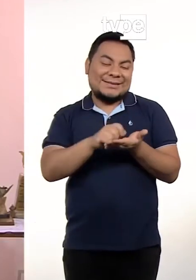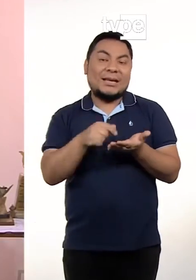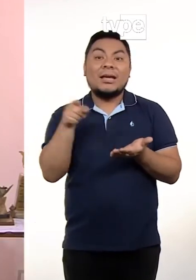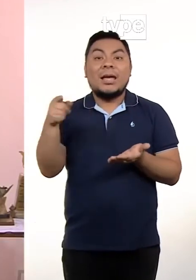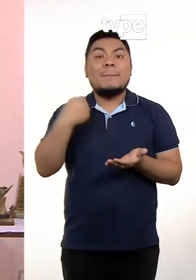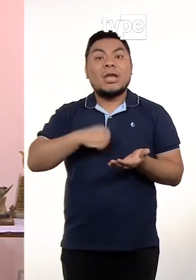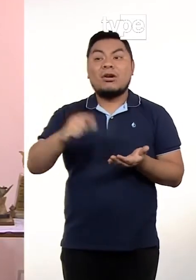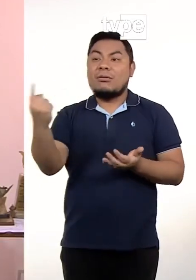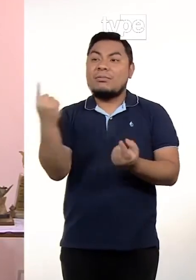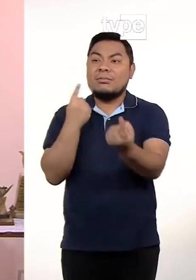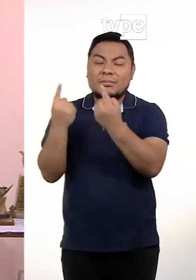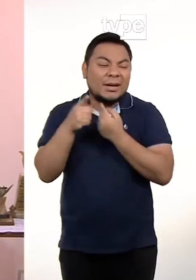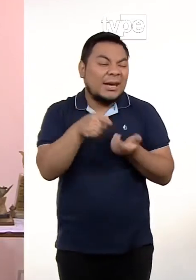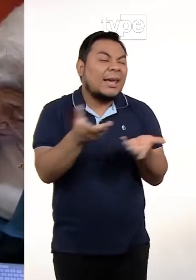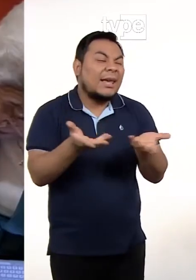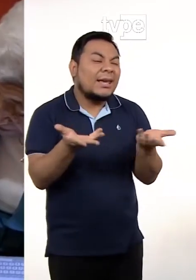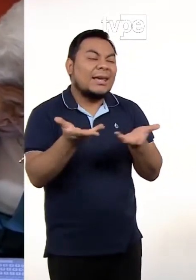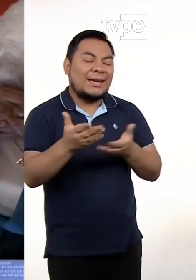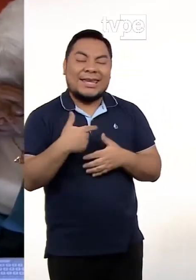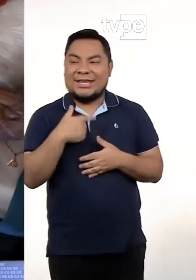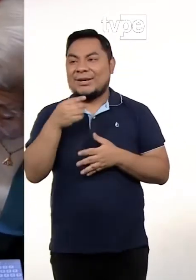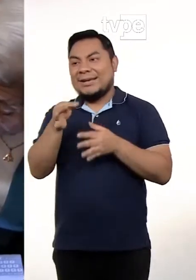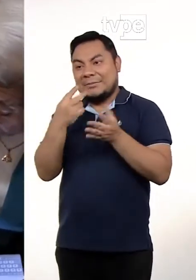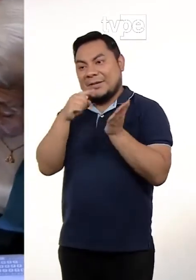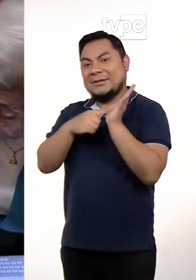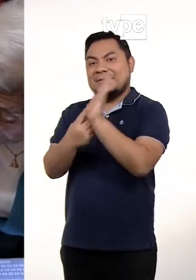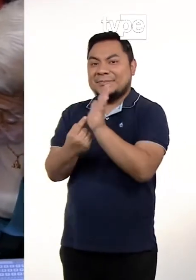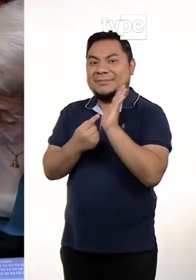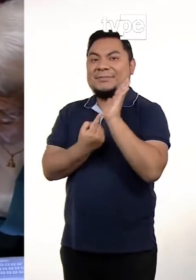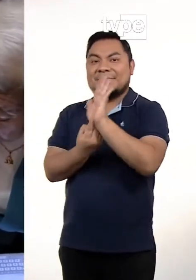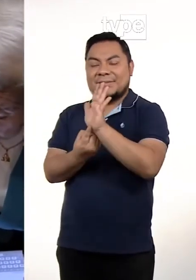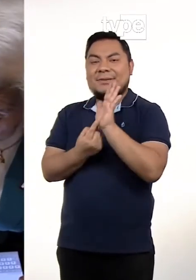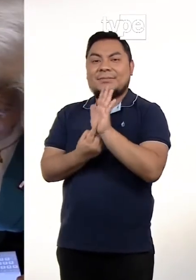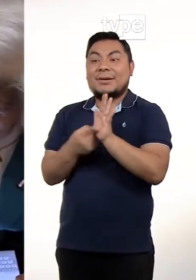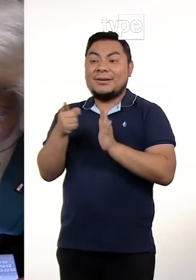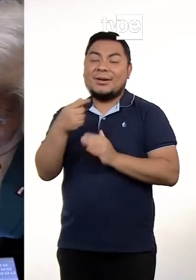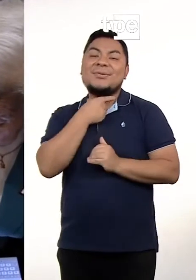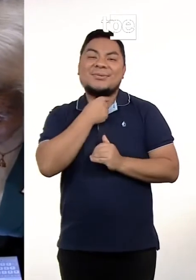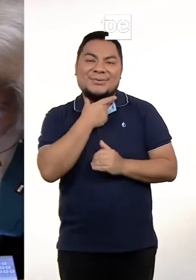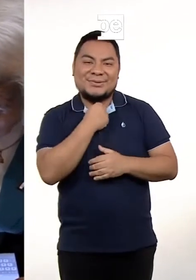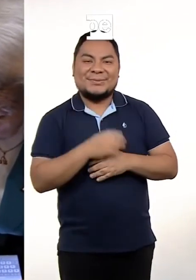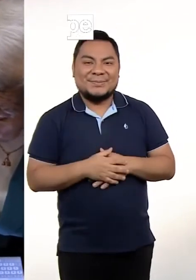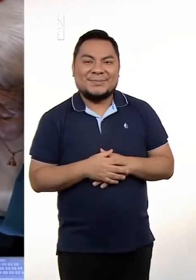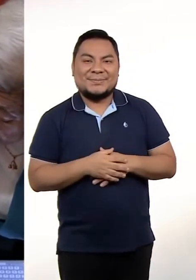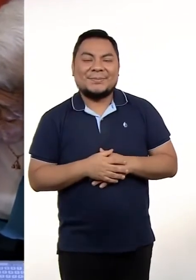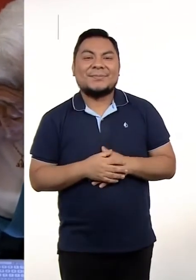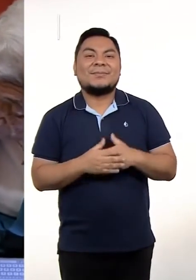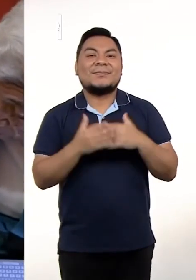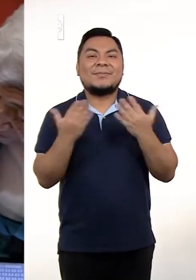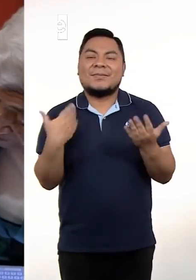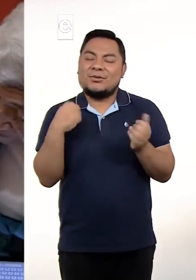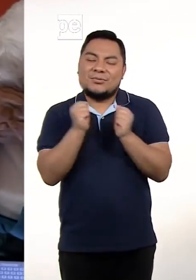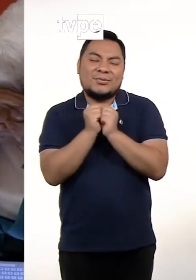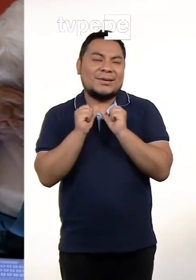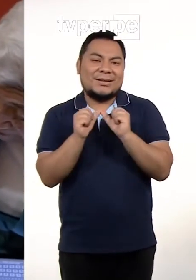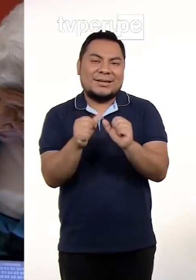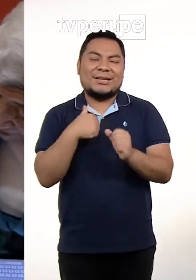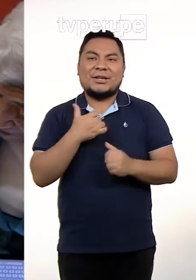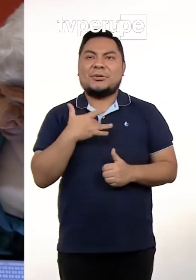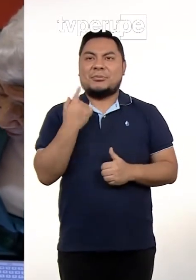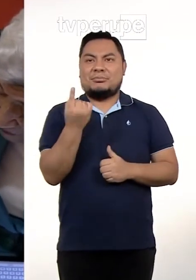tu poesía, qué linda poesía has escrito, qué linda poesía has escrito. Entonces les digo, bueno, armemos un